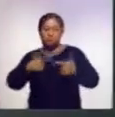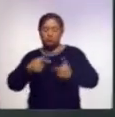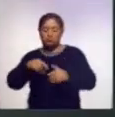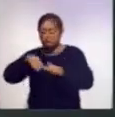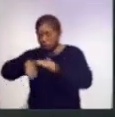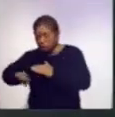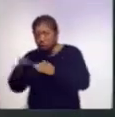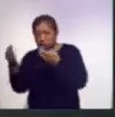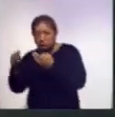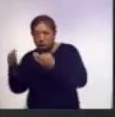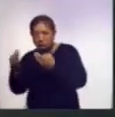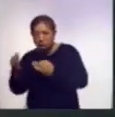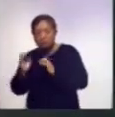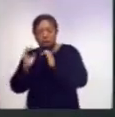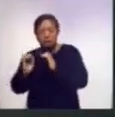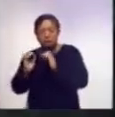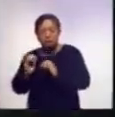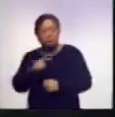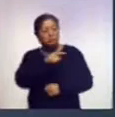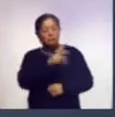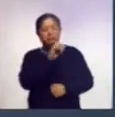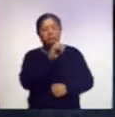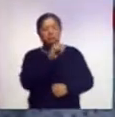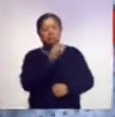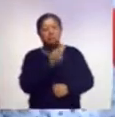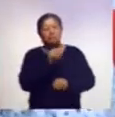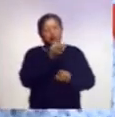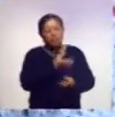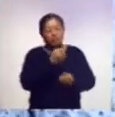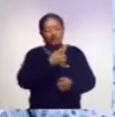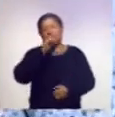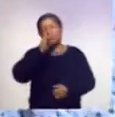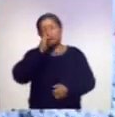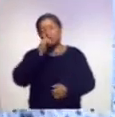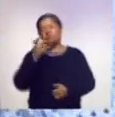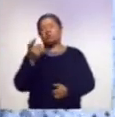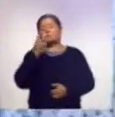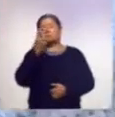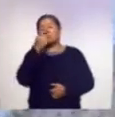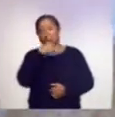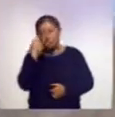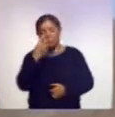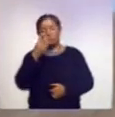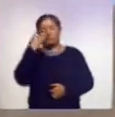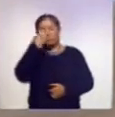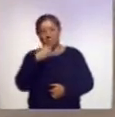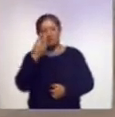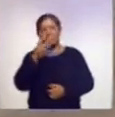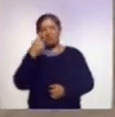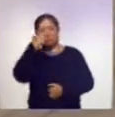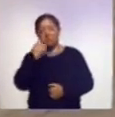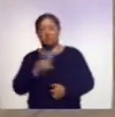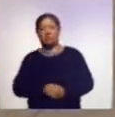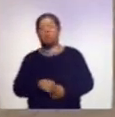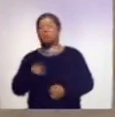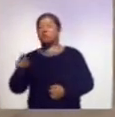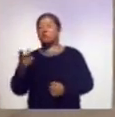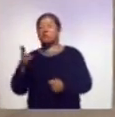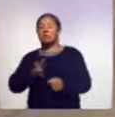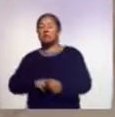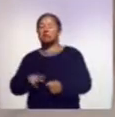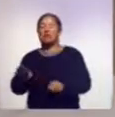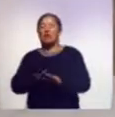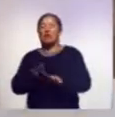pequeño sin falta cada 3 horas. Cuando ellas ya están hospitalizadas, se les empieza a capacitar en la técnica